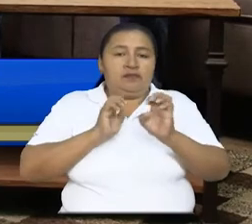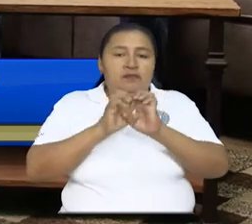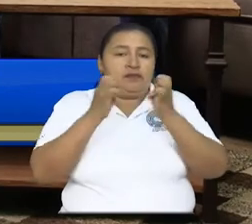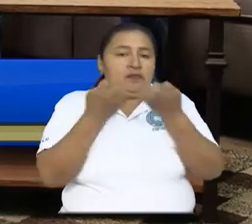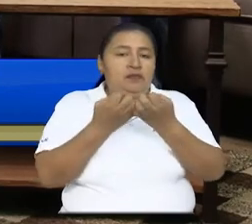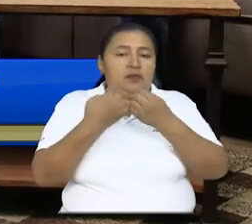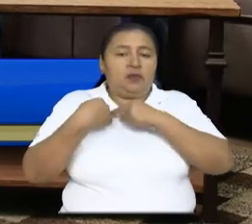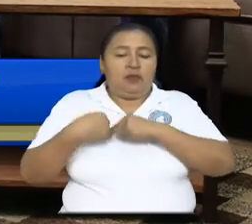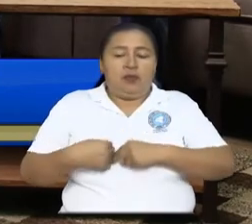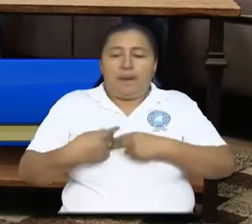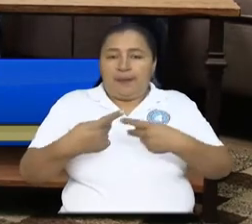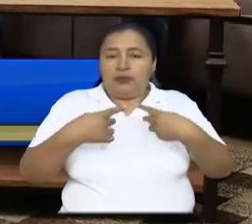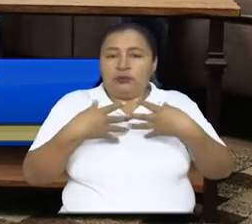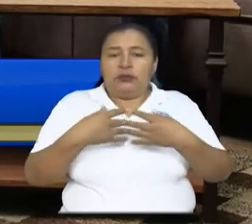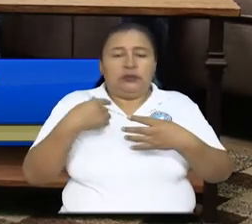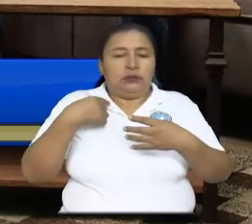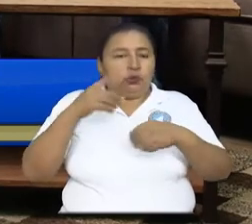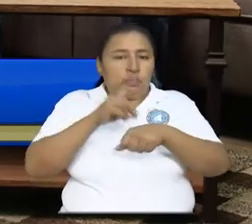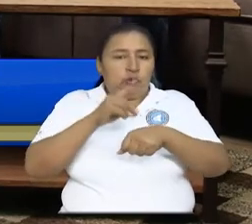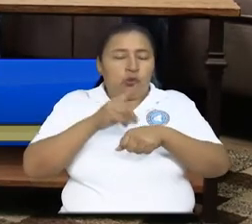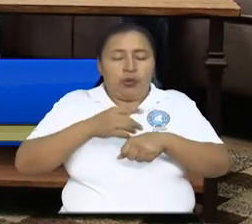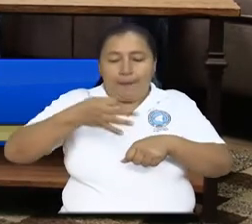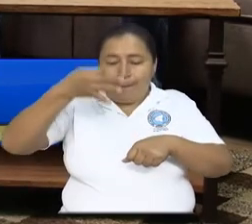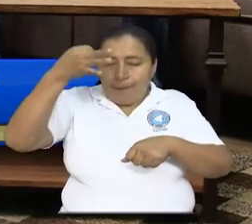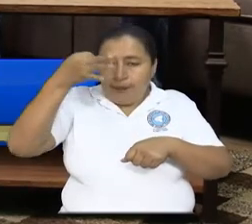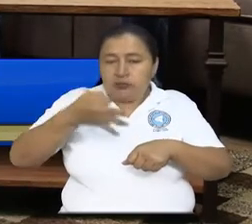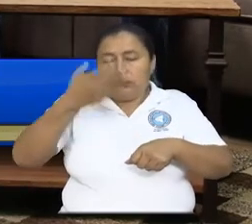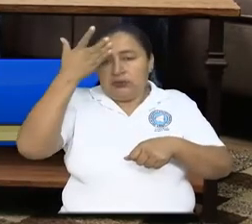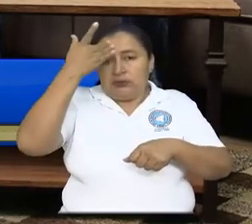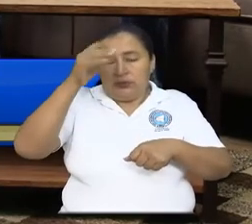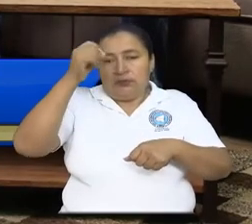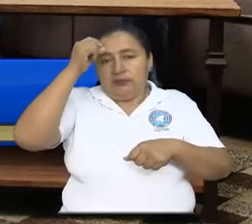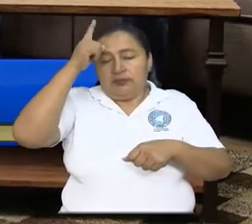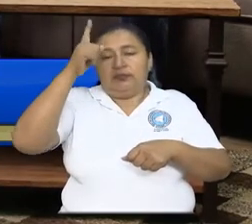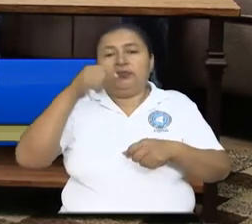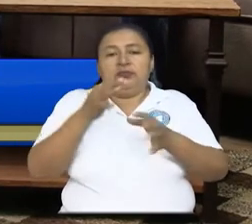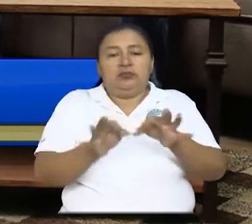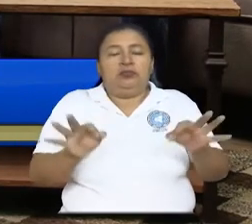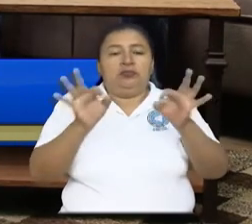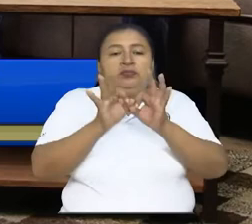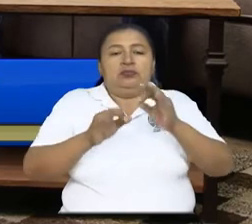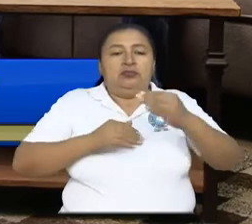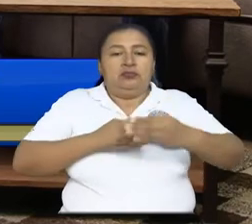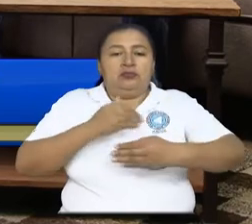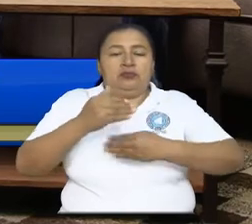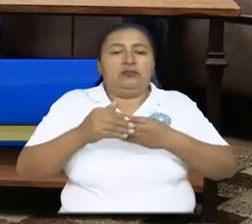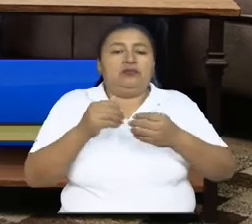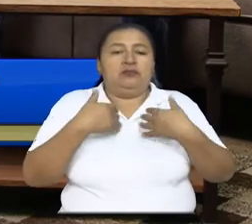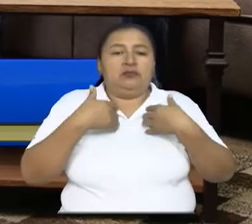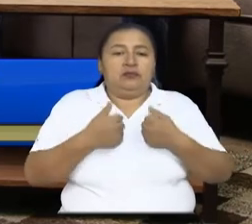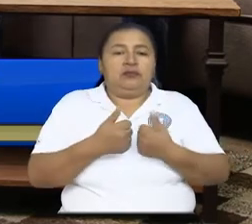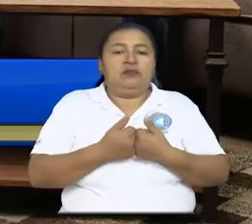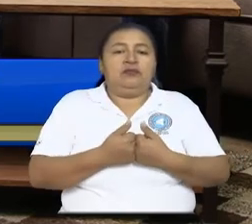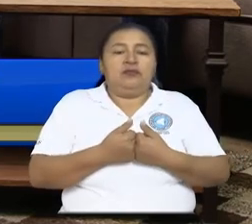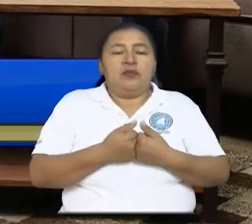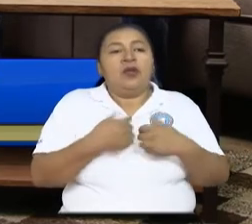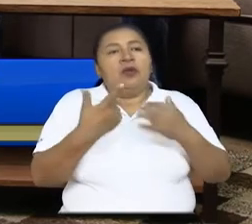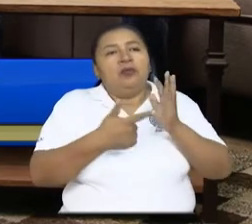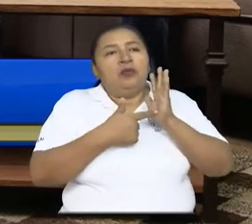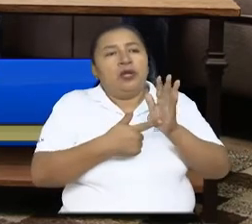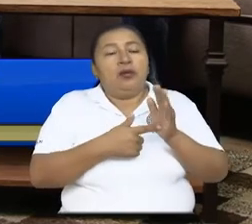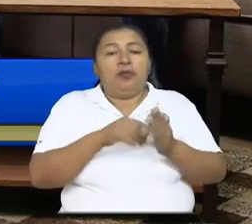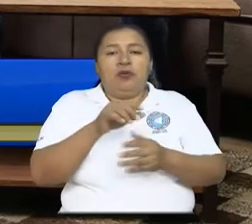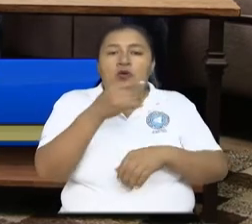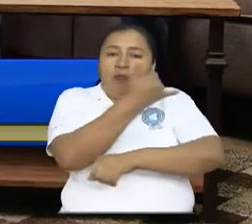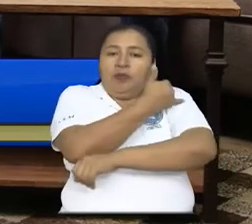personal médico altamente calificado es vital para el proceso de la salud por ejemplo el vélez para